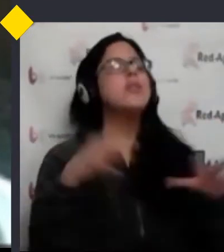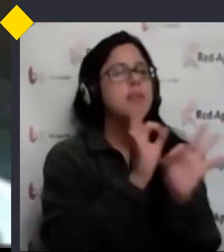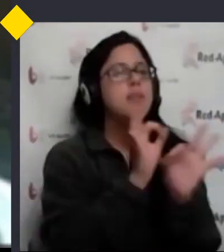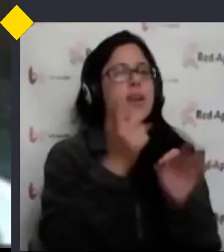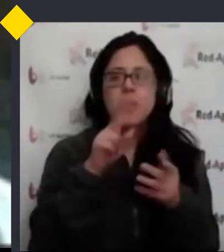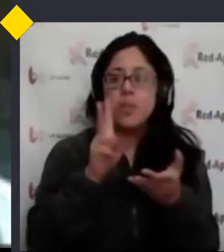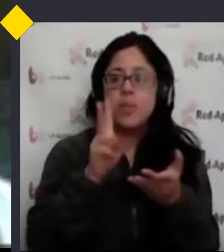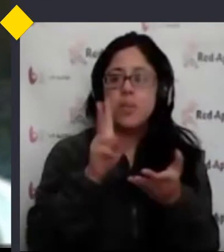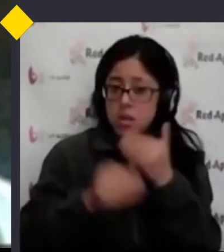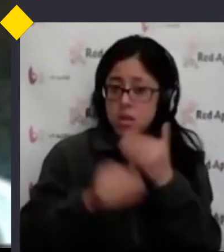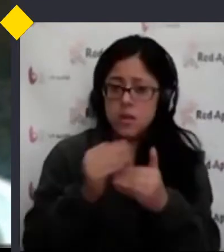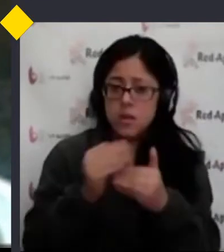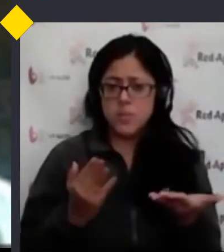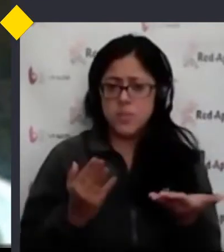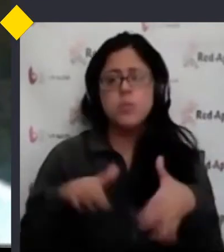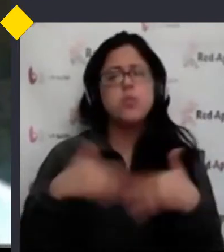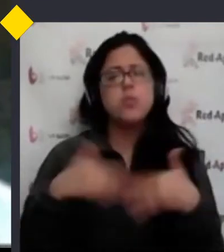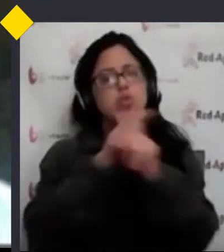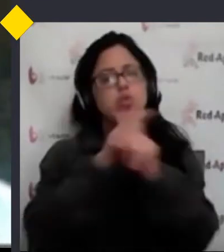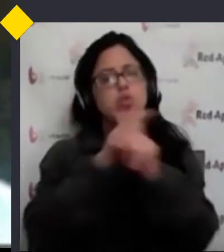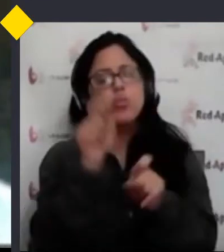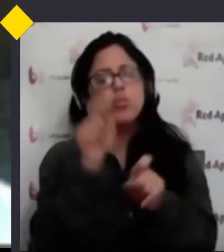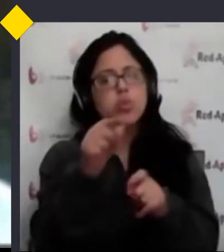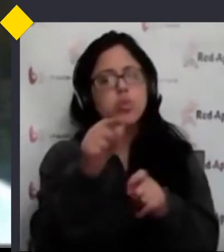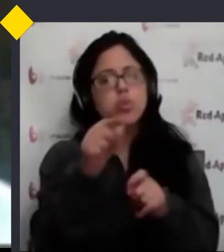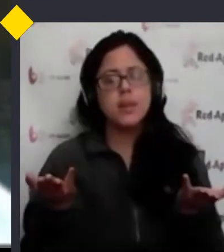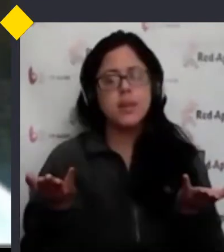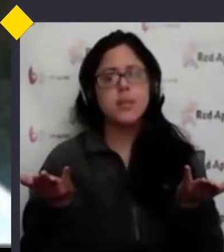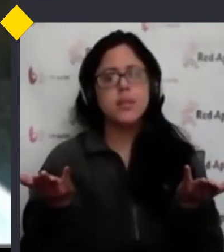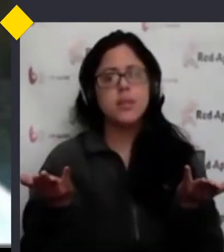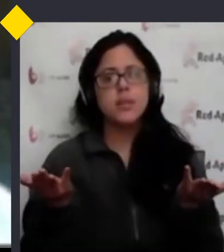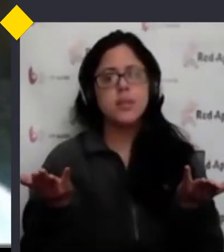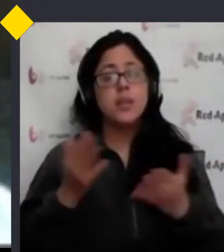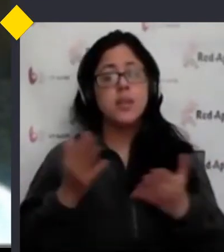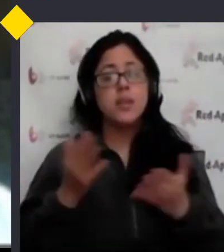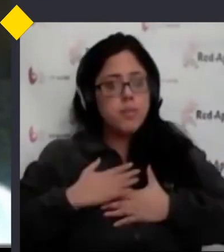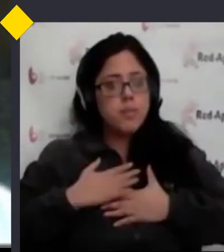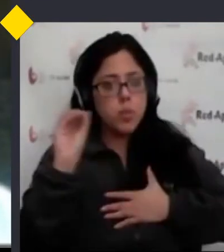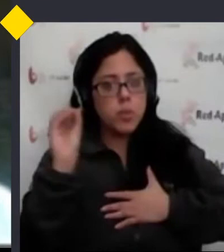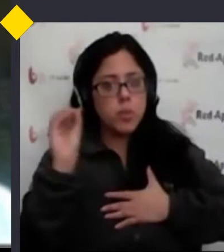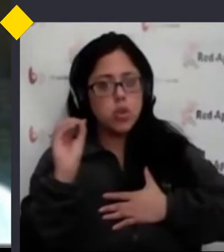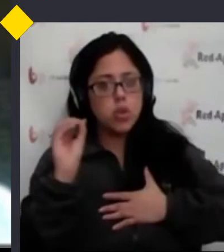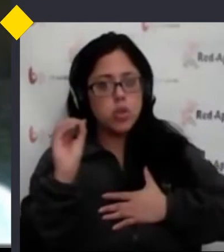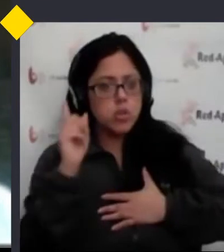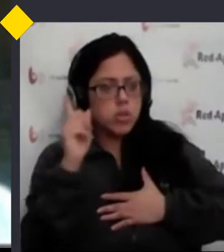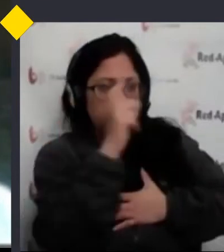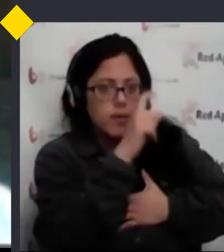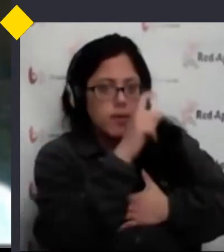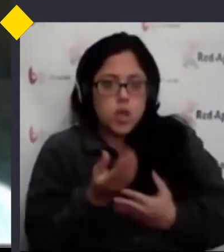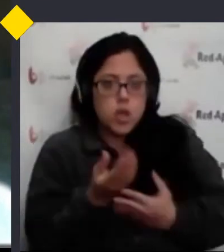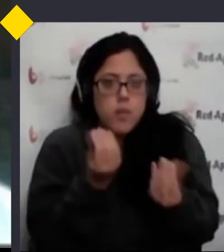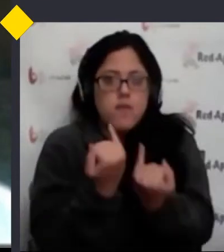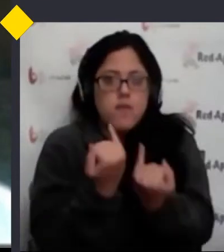Pero yo te lo pregunto también desde mi perspectiva en Iguay, es complejo porque esa información es privada y está muy bien